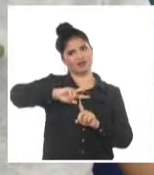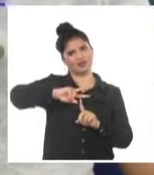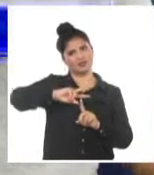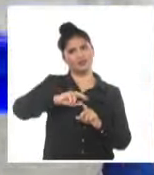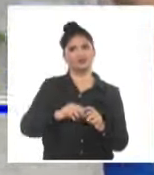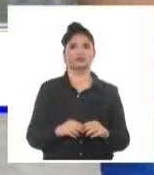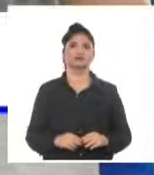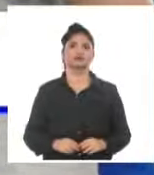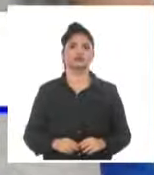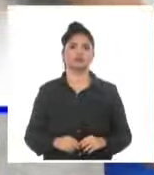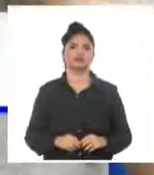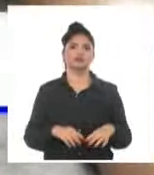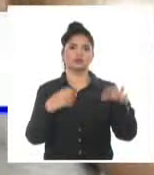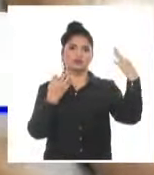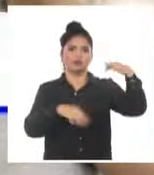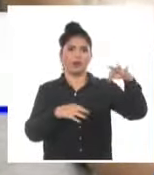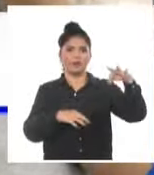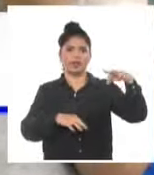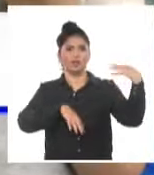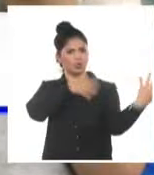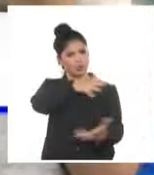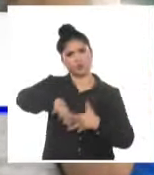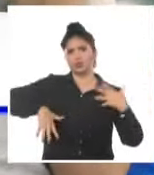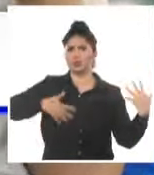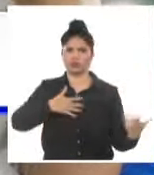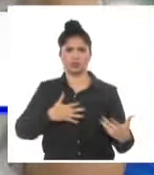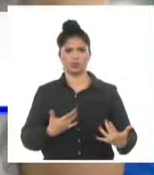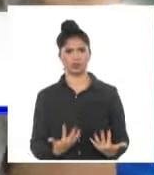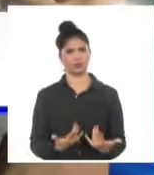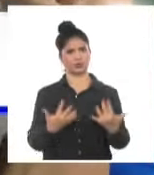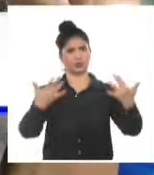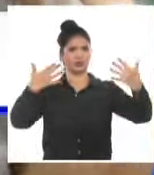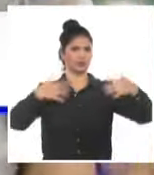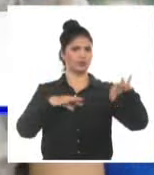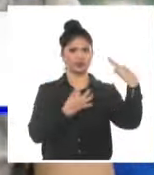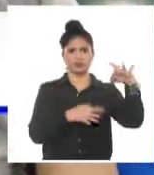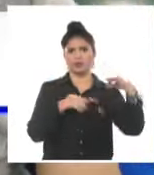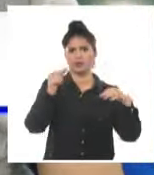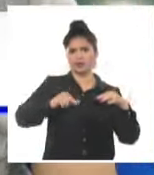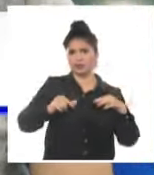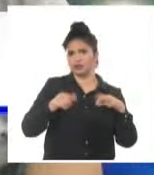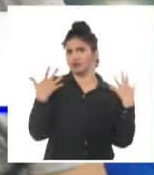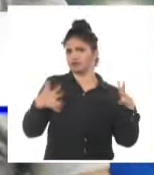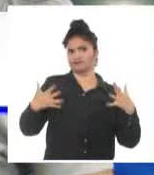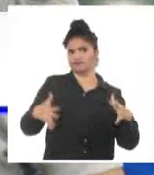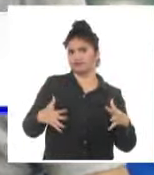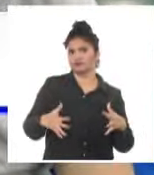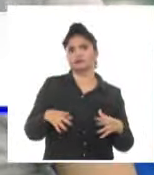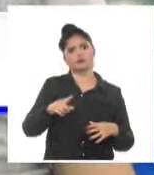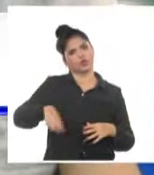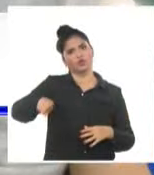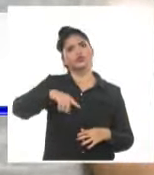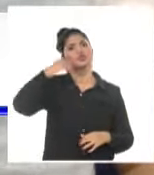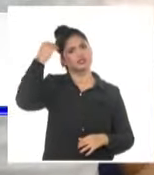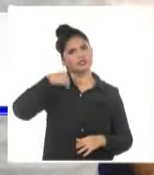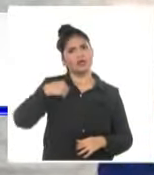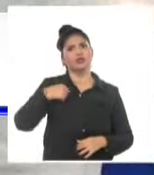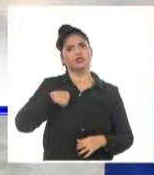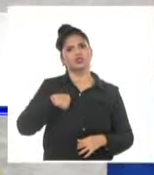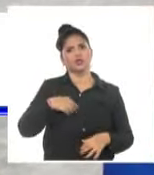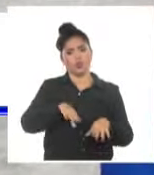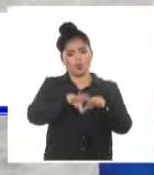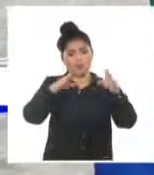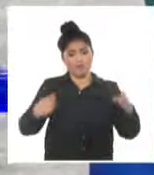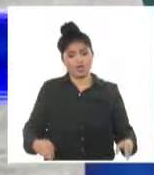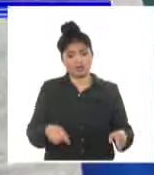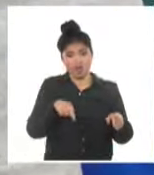aire acondicionados, se sentía que todo aquello, y todo el mundo nervioso, y yo, ya, bueno, como usted sabe, que me metí debajo de la mesita para